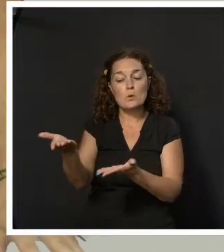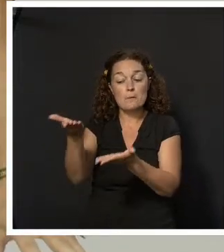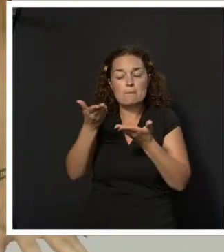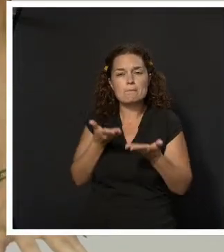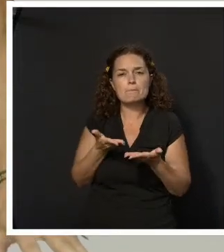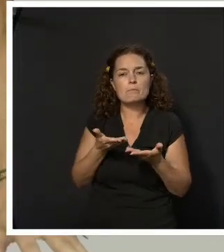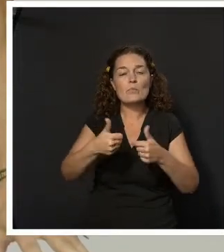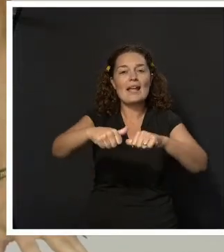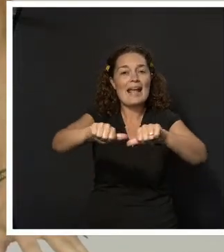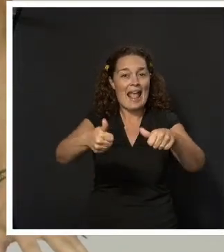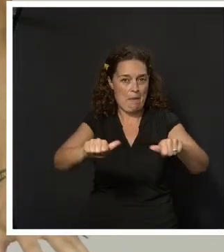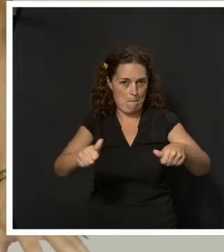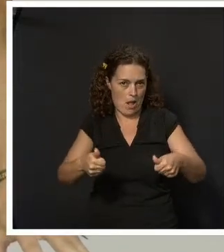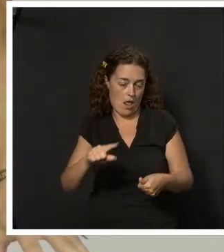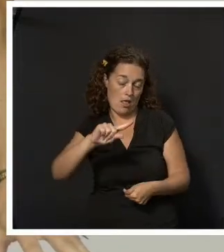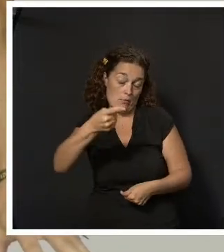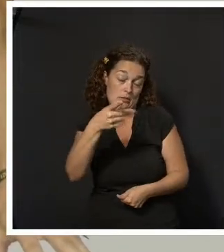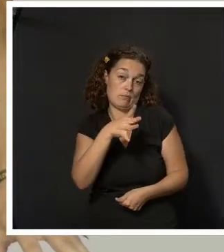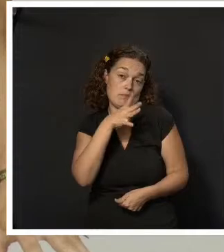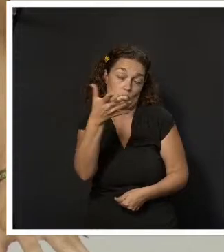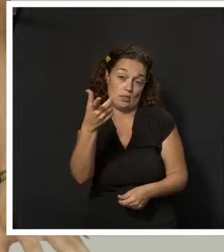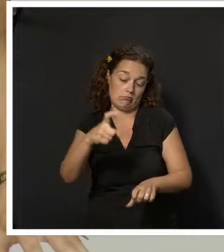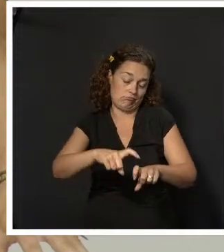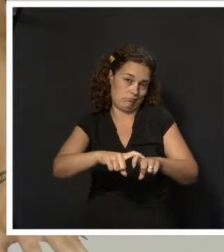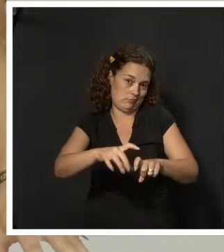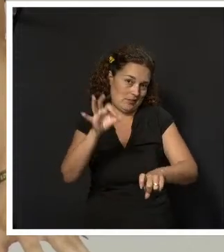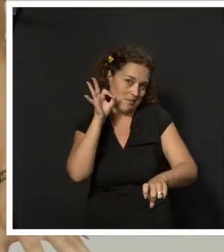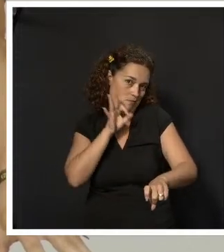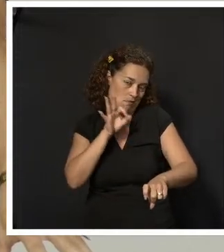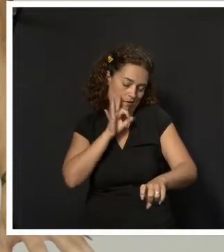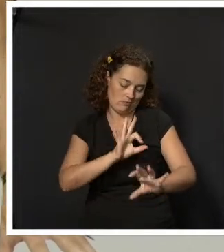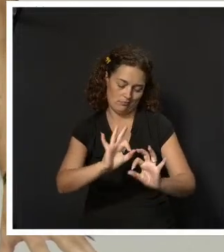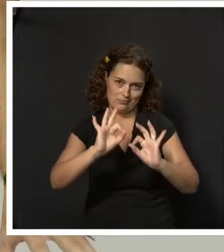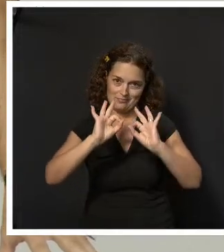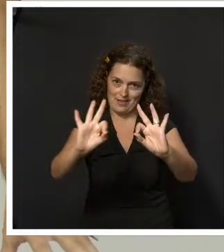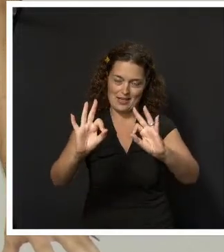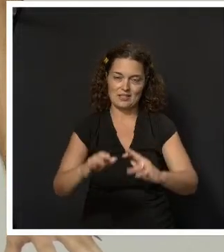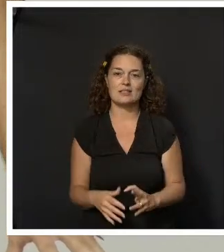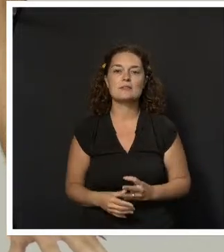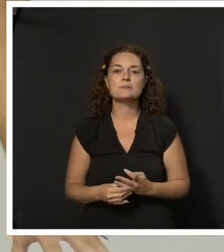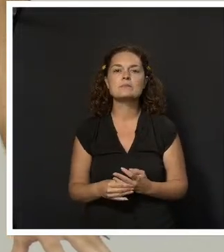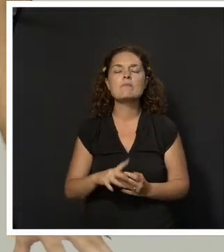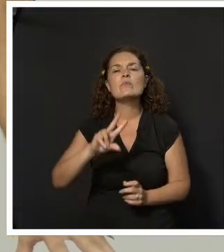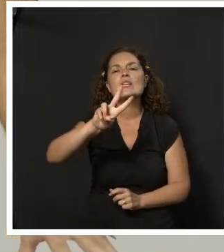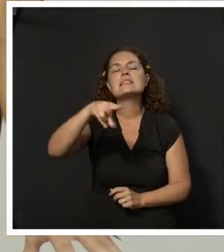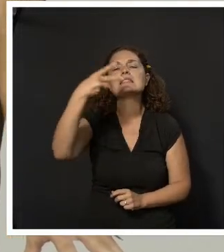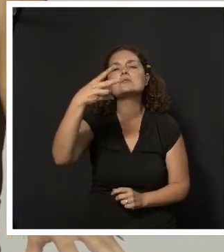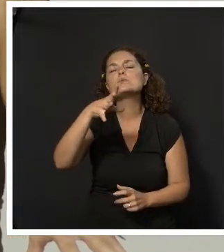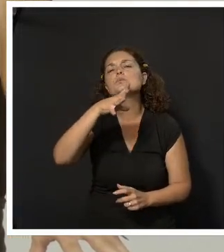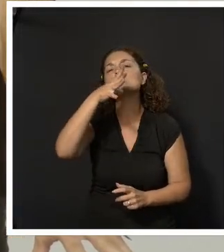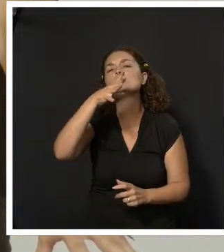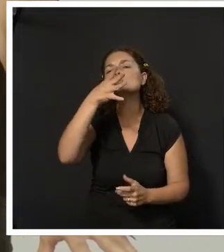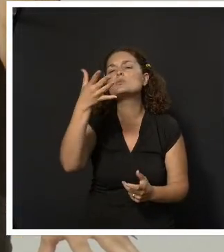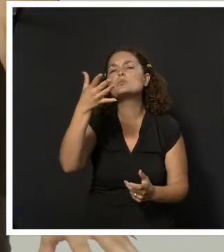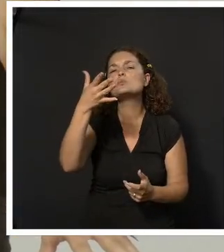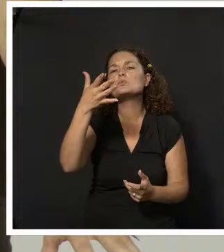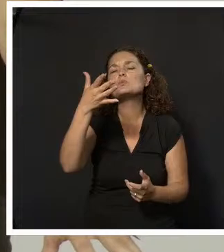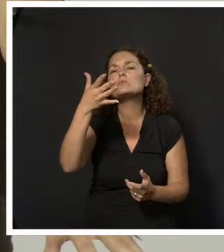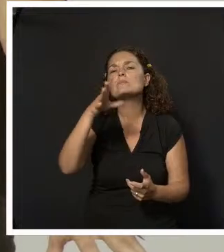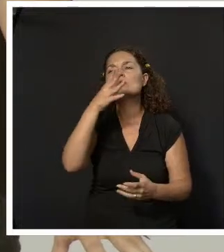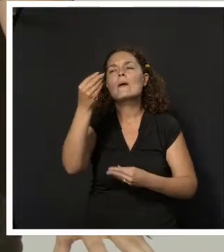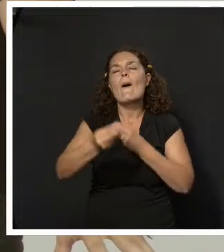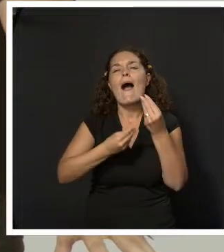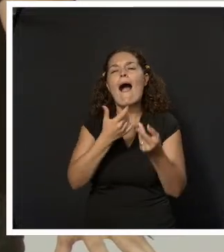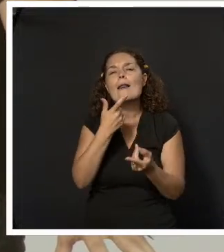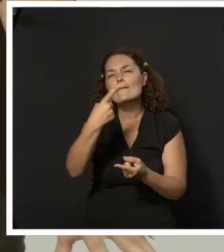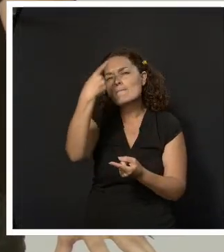una empanada primero porque referente galegó por excelencia segundo también porque quería hacer